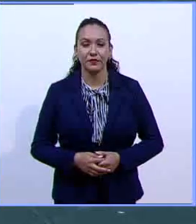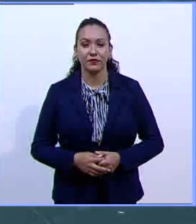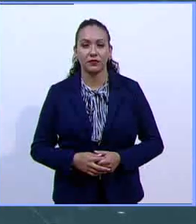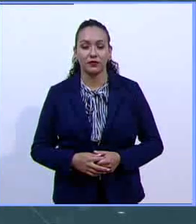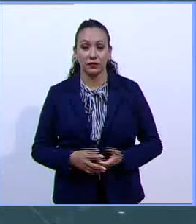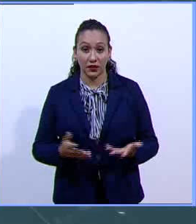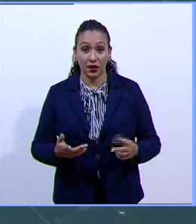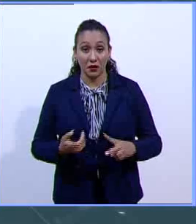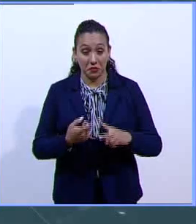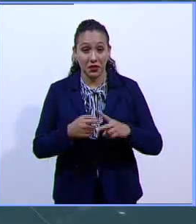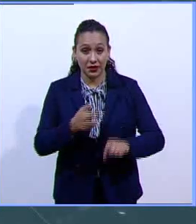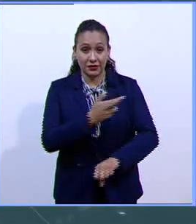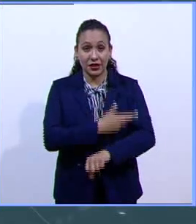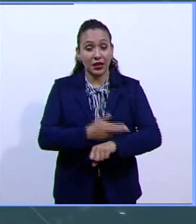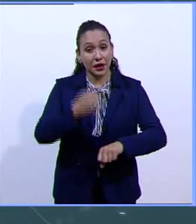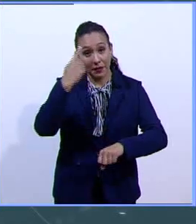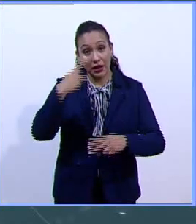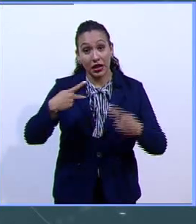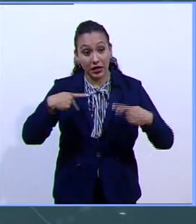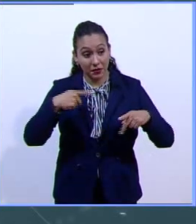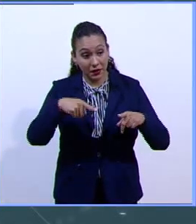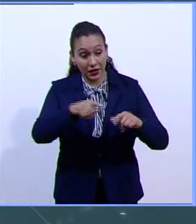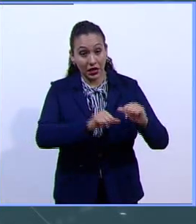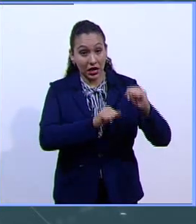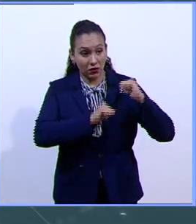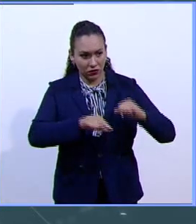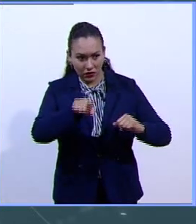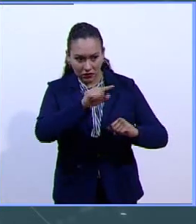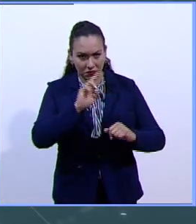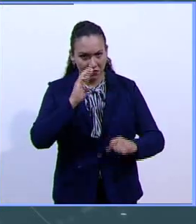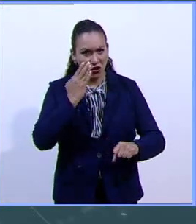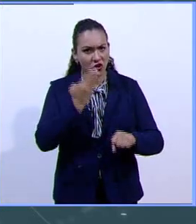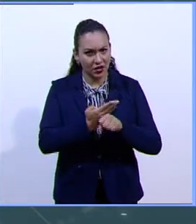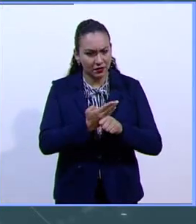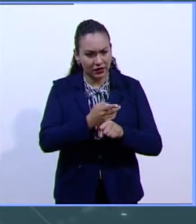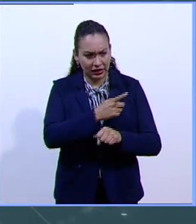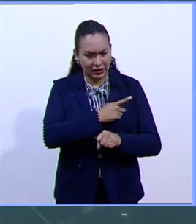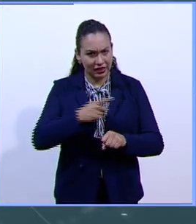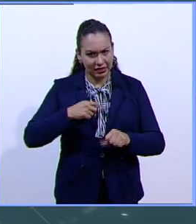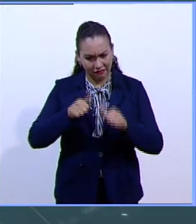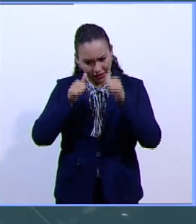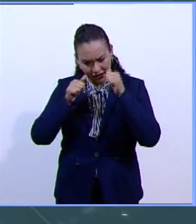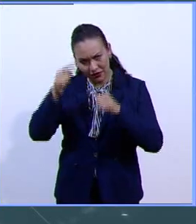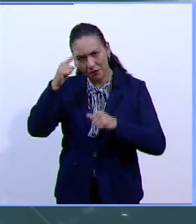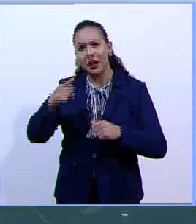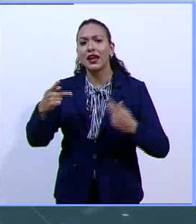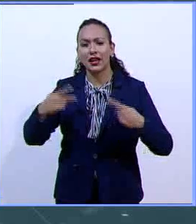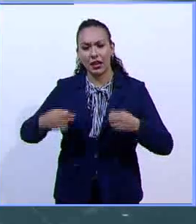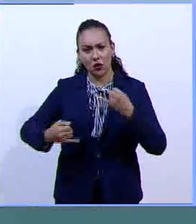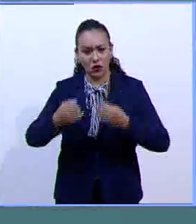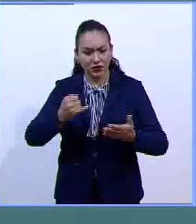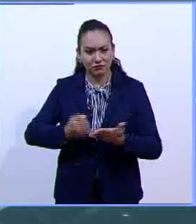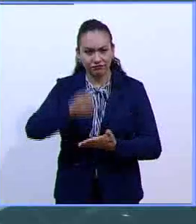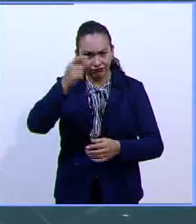Procede vincular a autoridades no señaladas como responsables para garantizar el cumplimiento de las suspensiones.